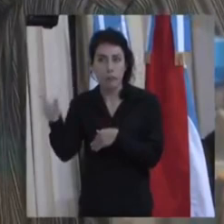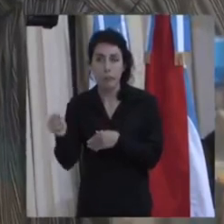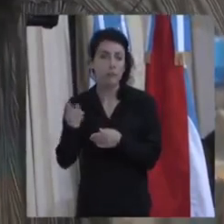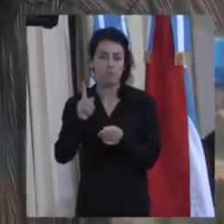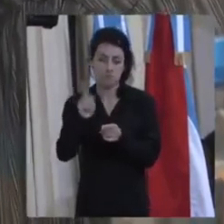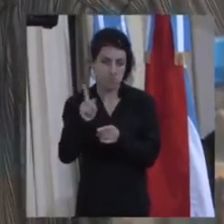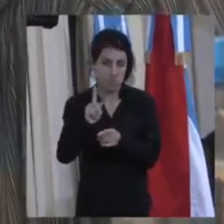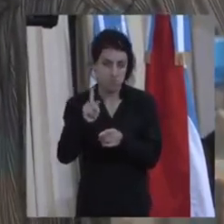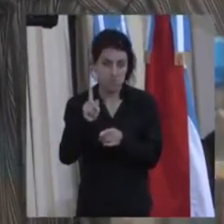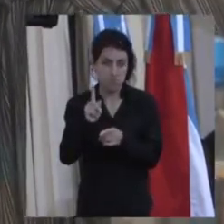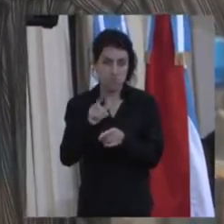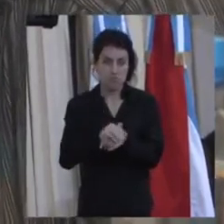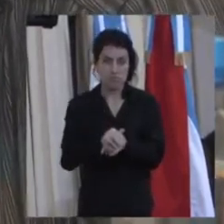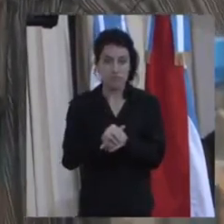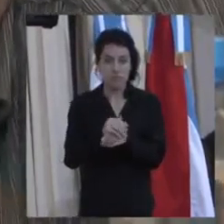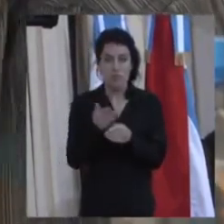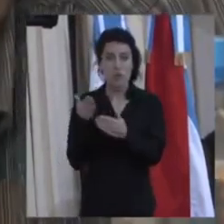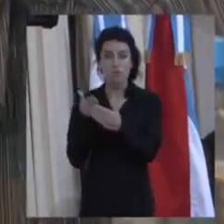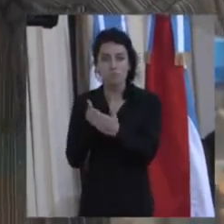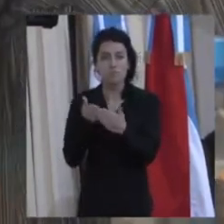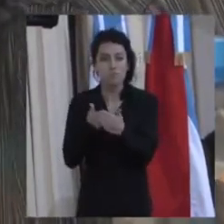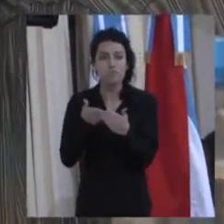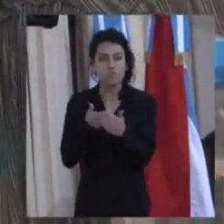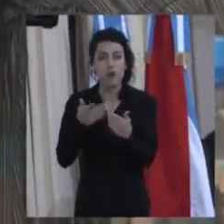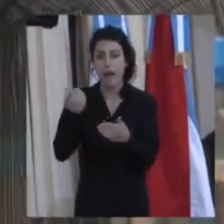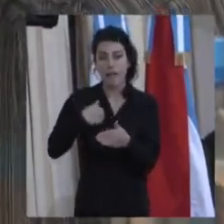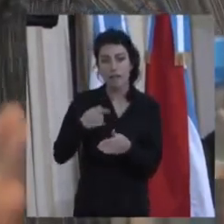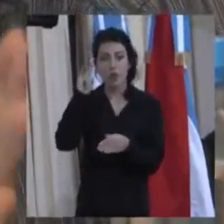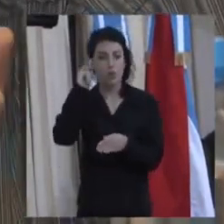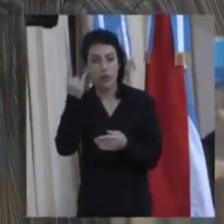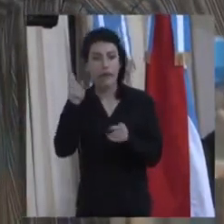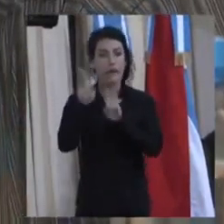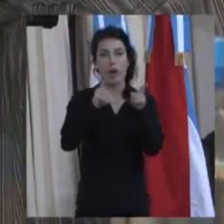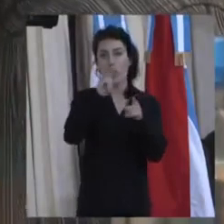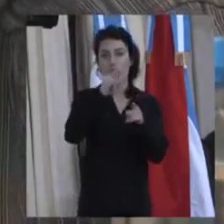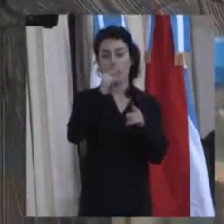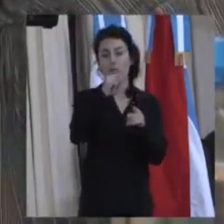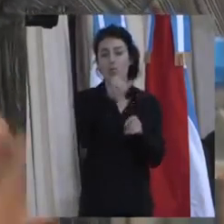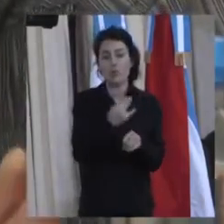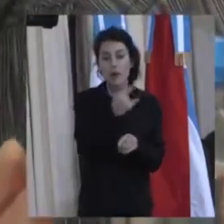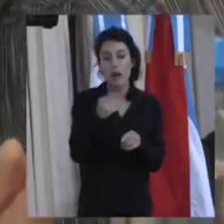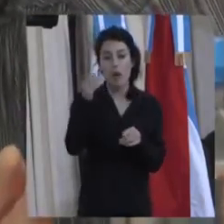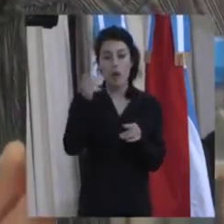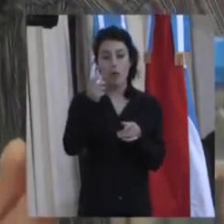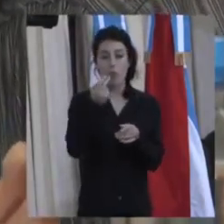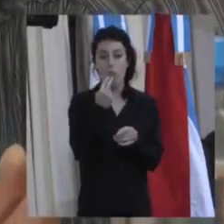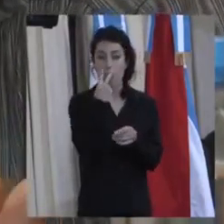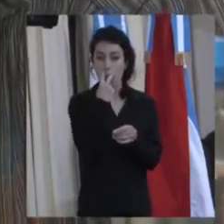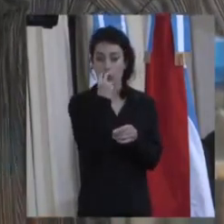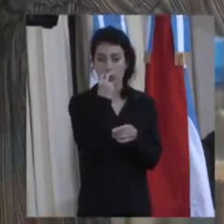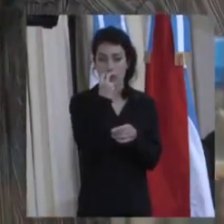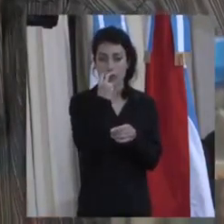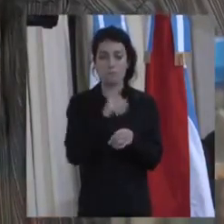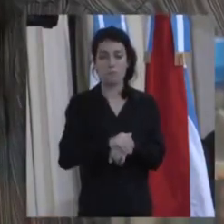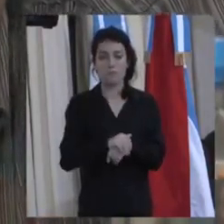digamos, que no tienen ingreso restricto, que son solamente Argentina, Uruguay y algunas universidades de Bolivia, en el resto de la región